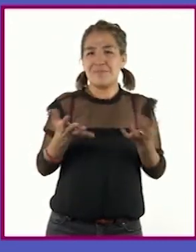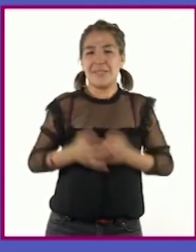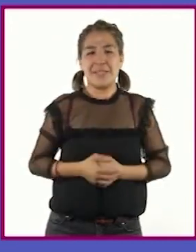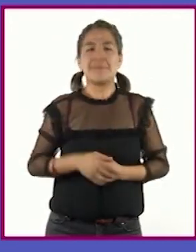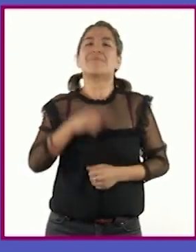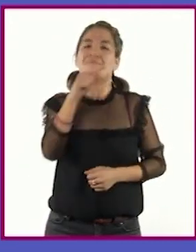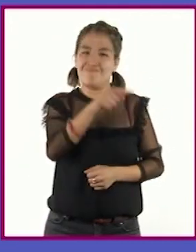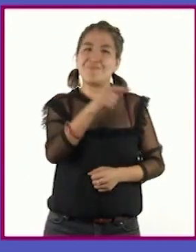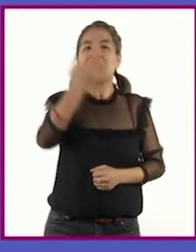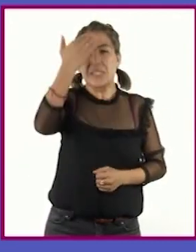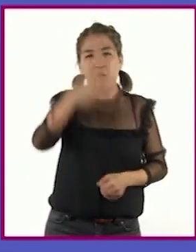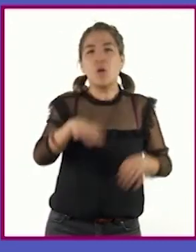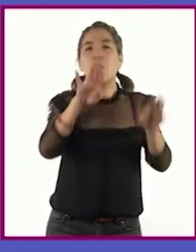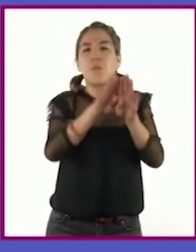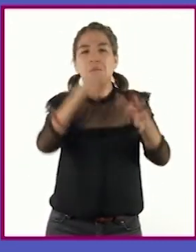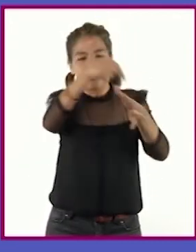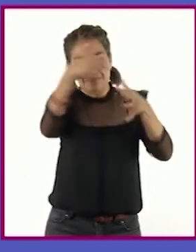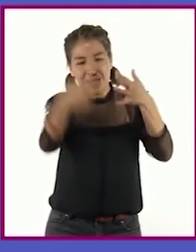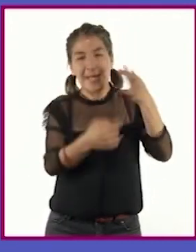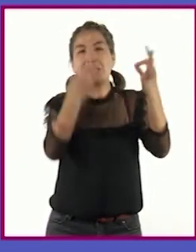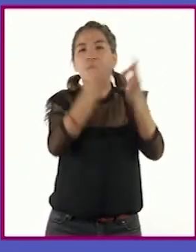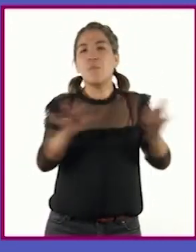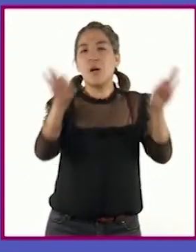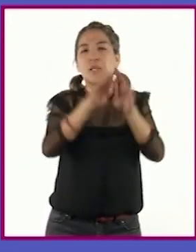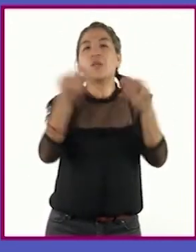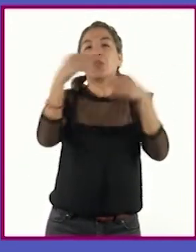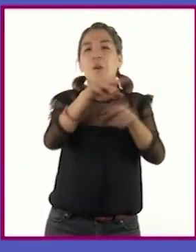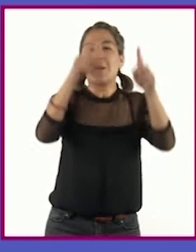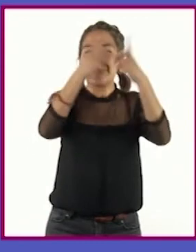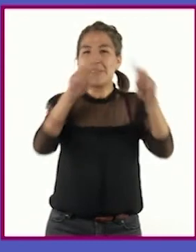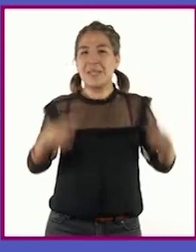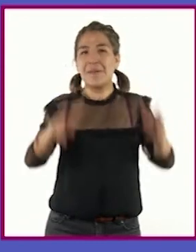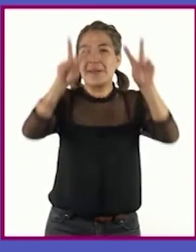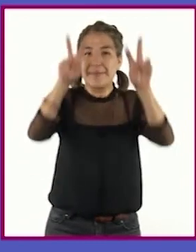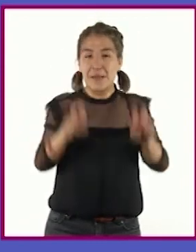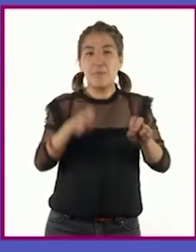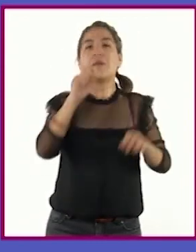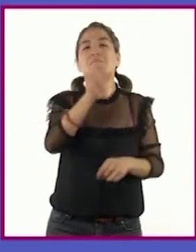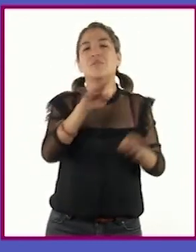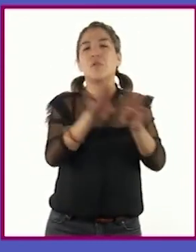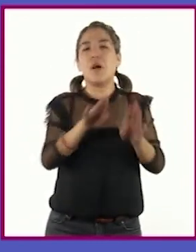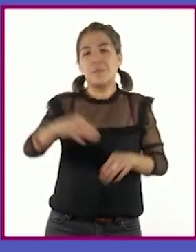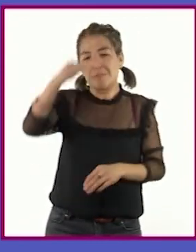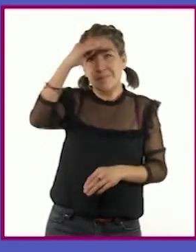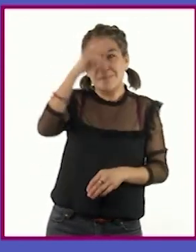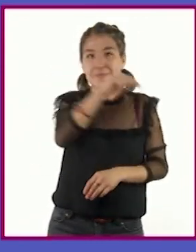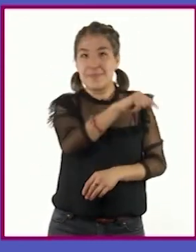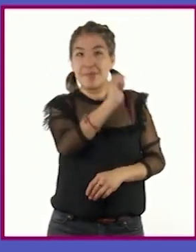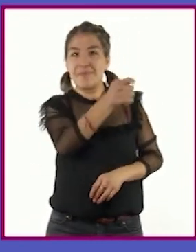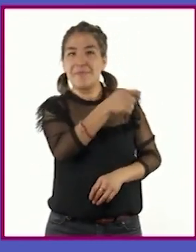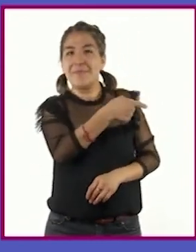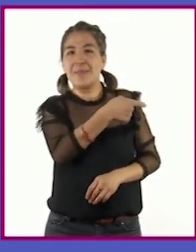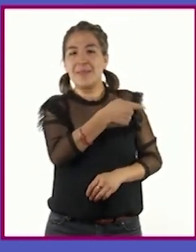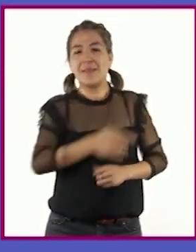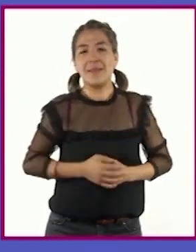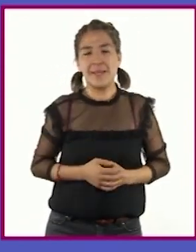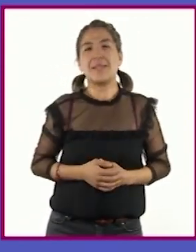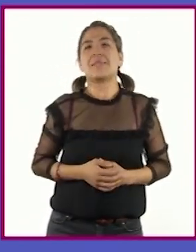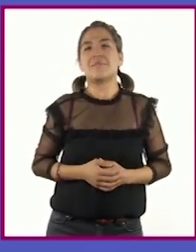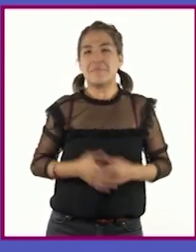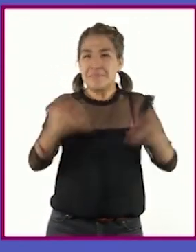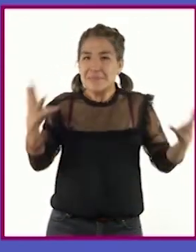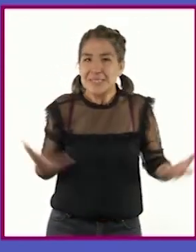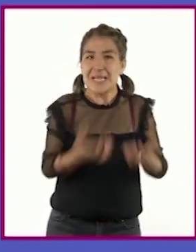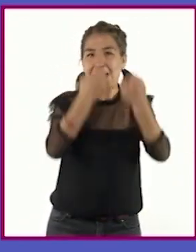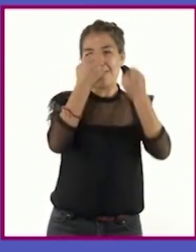así sabremos puntos fundamentales sobre el desarrollo del tema e incluso marcará una postura la cual es